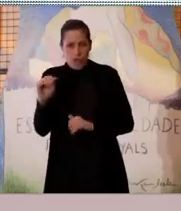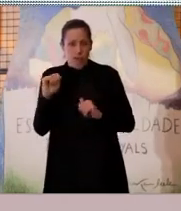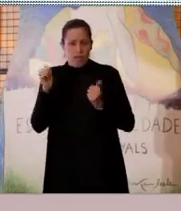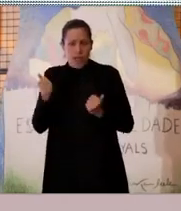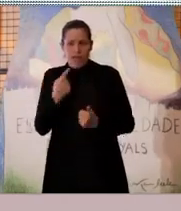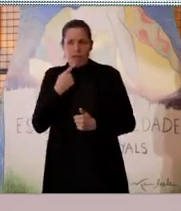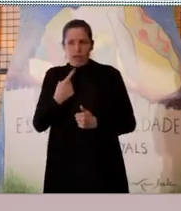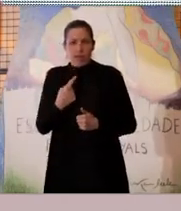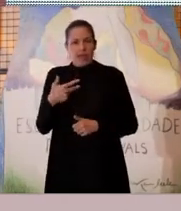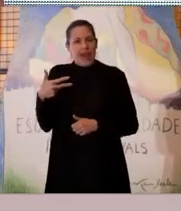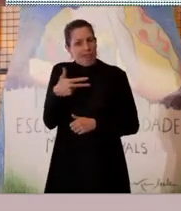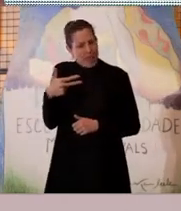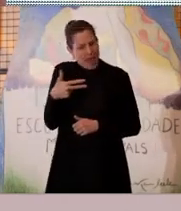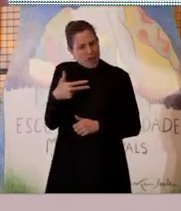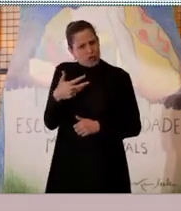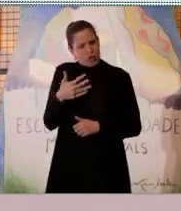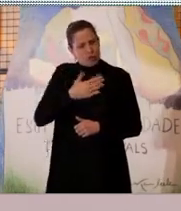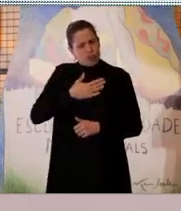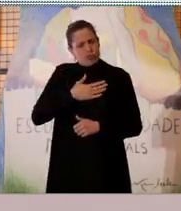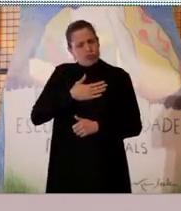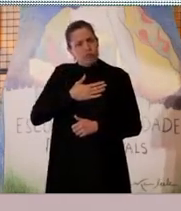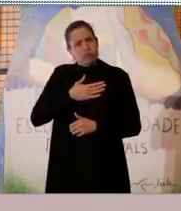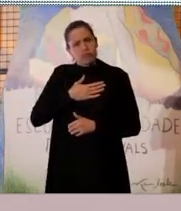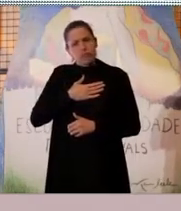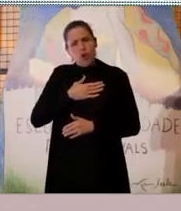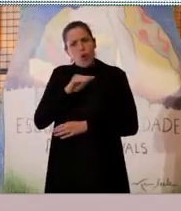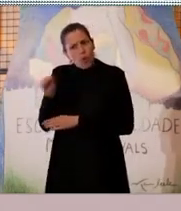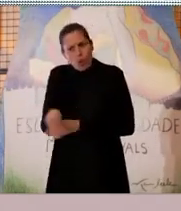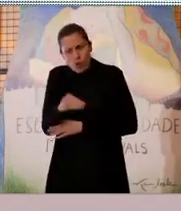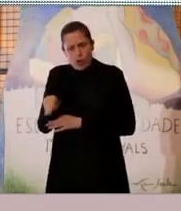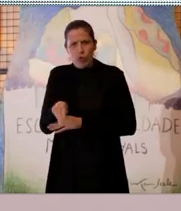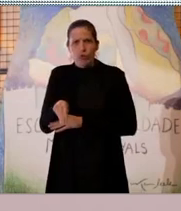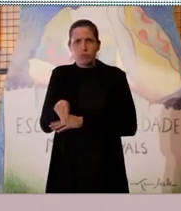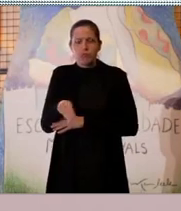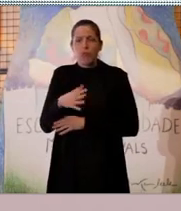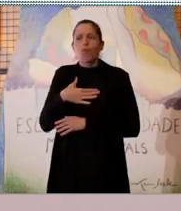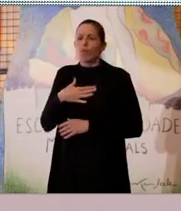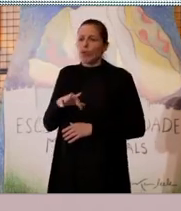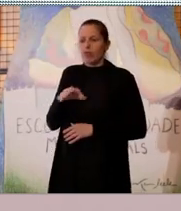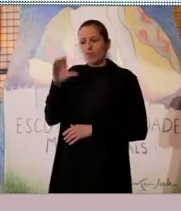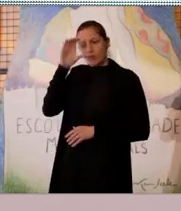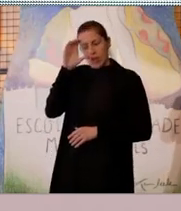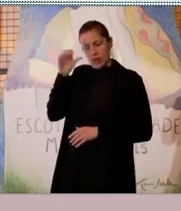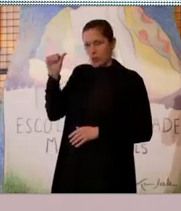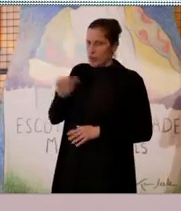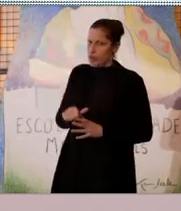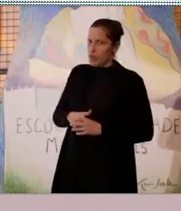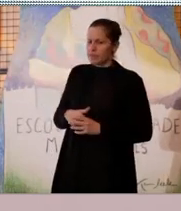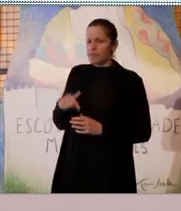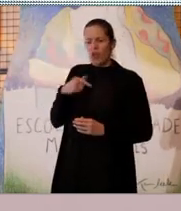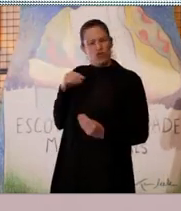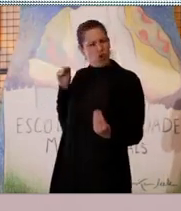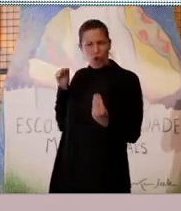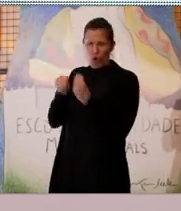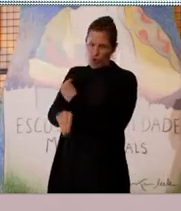lo del derecho a cuidar porque les creo que tenemos que escuchar yo soy muy crítica con eso y comparto totalmente y